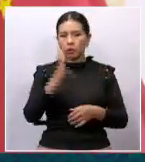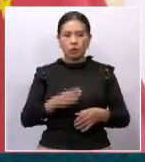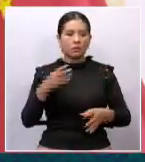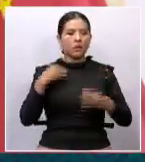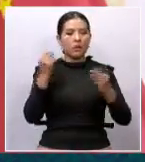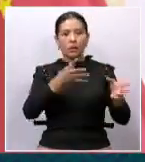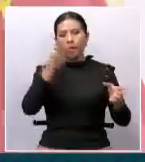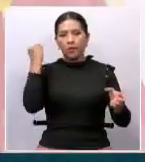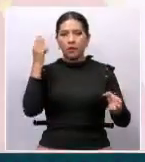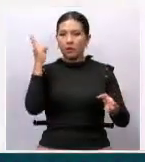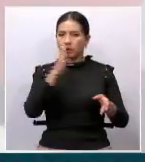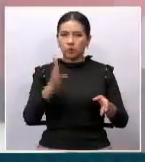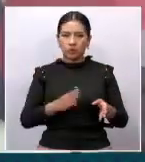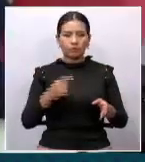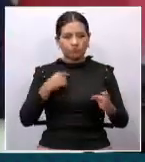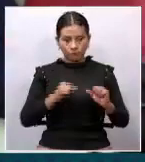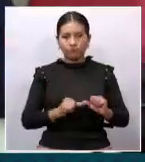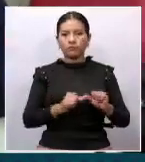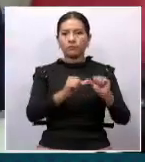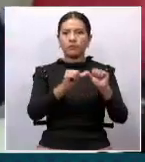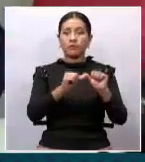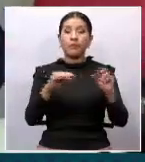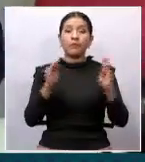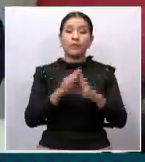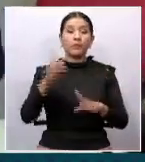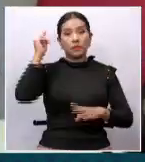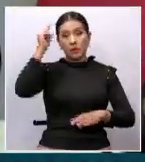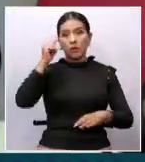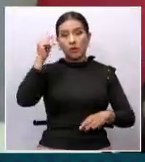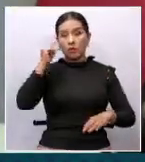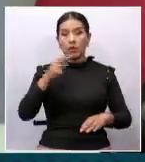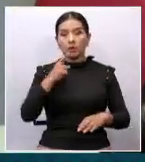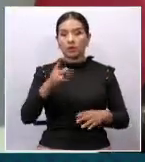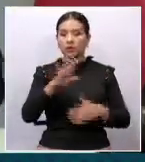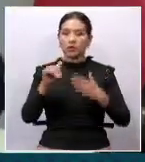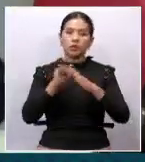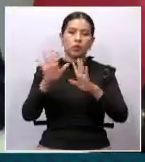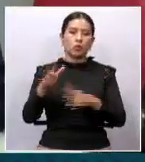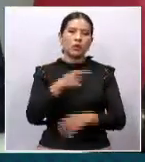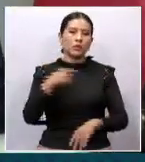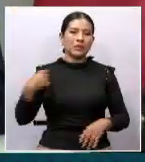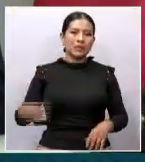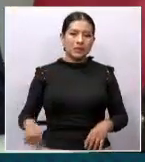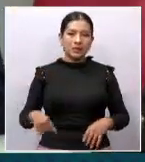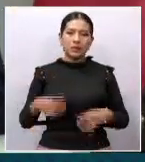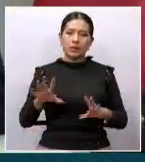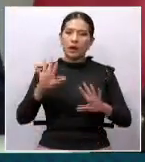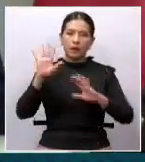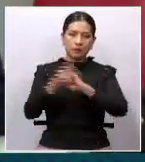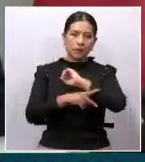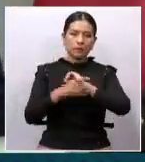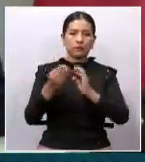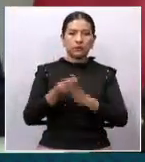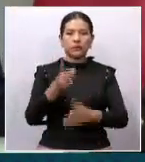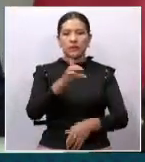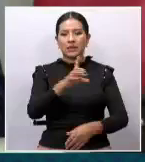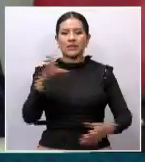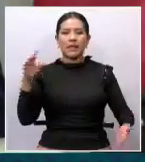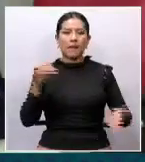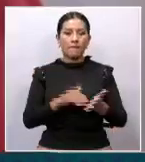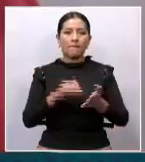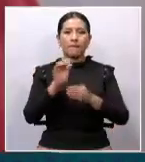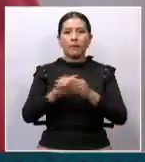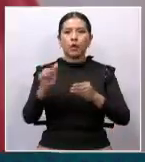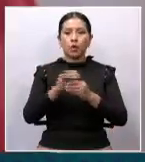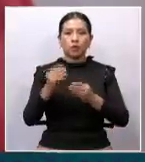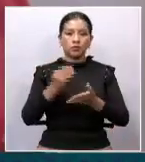ni auxiliará. El gobierno nacional recibió una donación de la República de China consistente en $100,000 en efectivo para